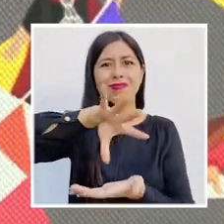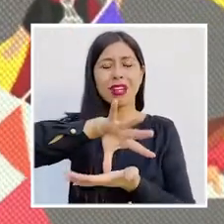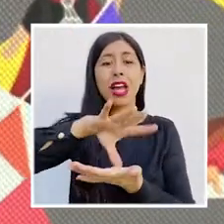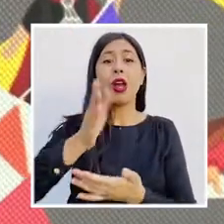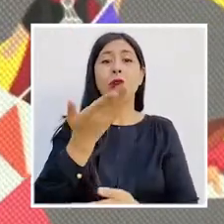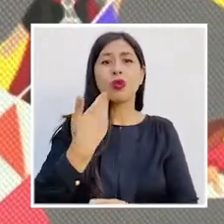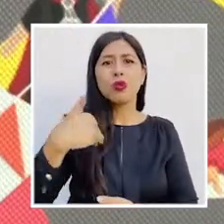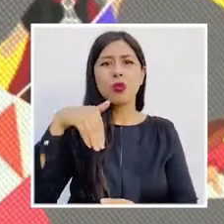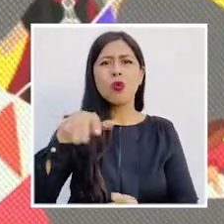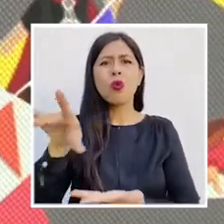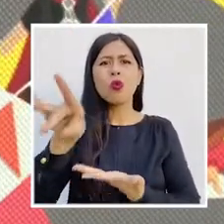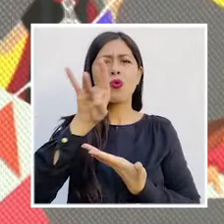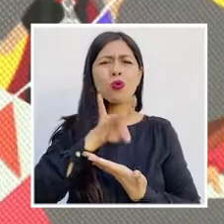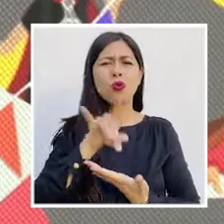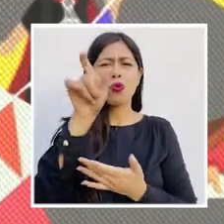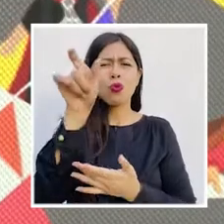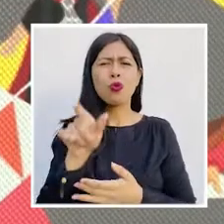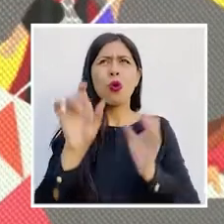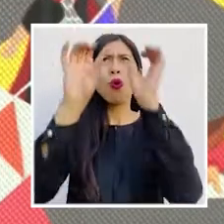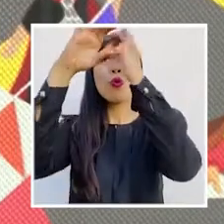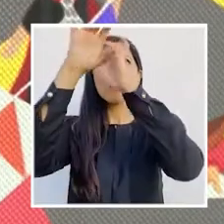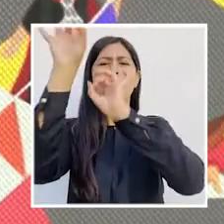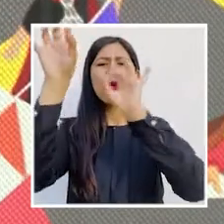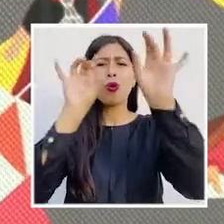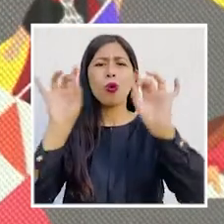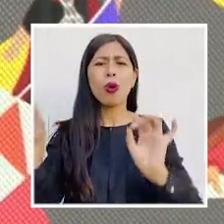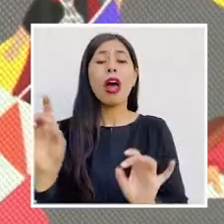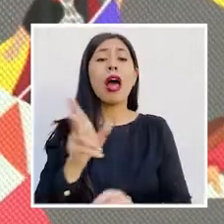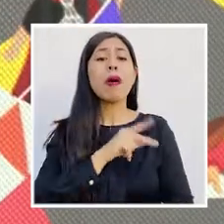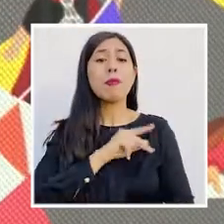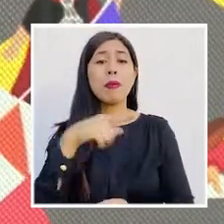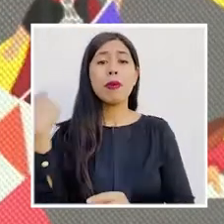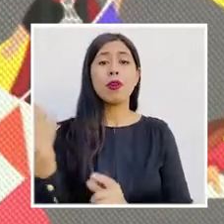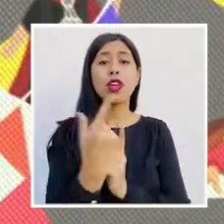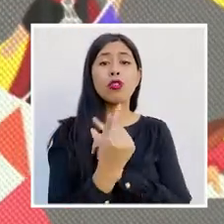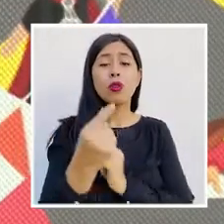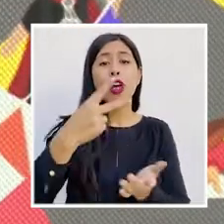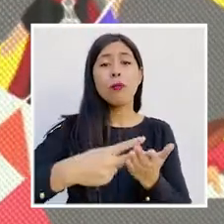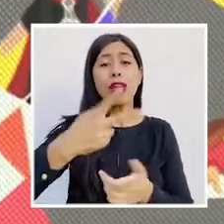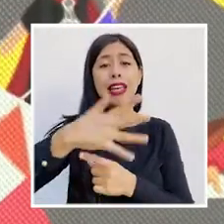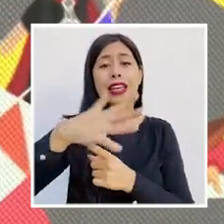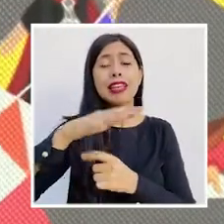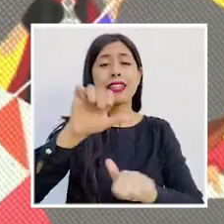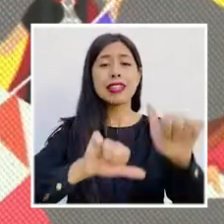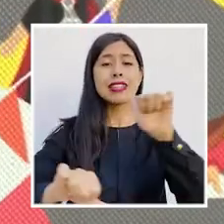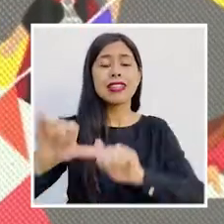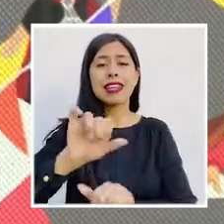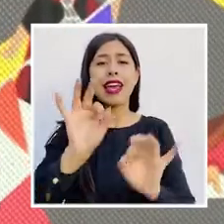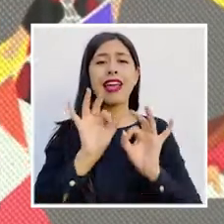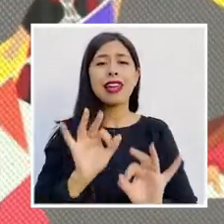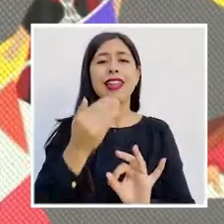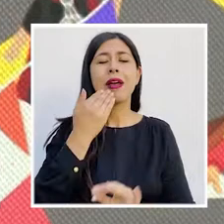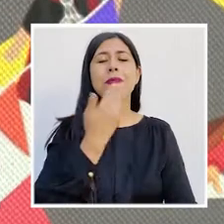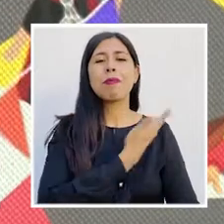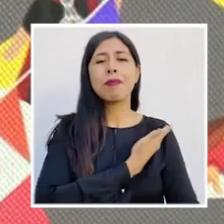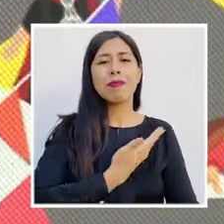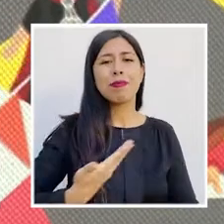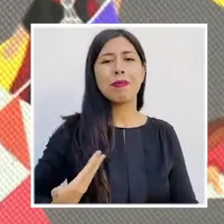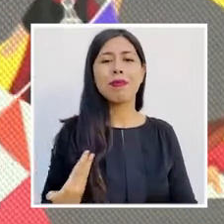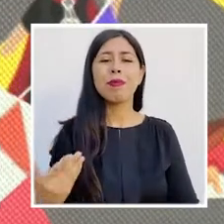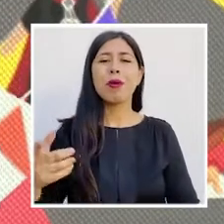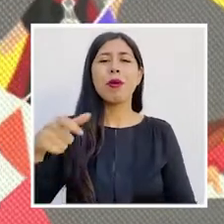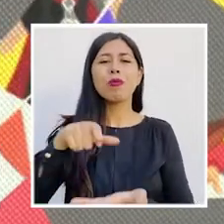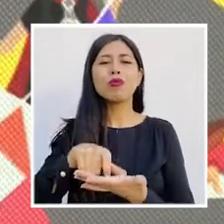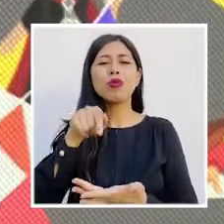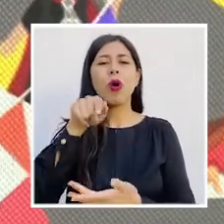Cibreureka hemos invitado al destacado astrónomo, premio nacional de ciencias exactas, digo, de 2015 y presidente de la Fundación Chilena de